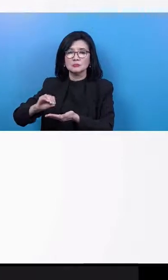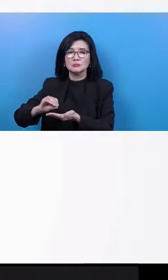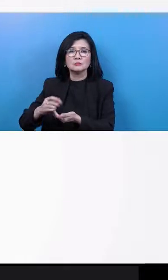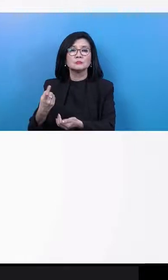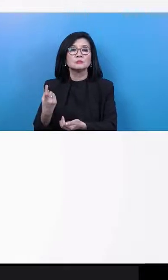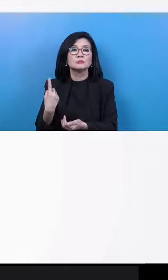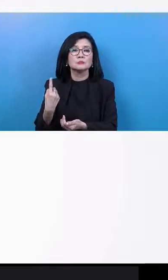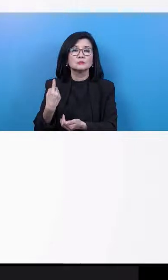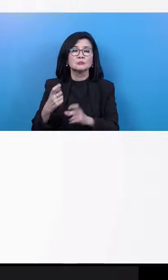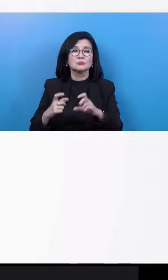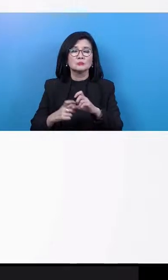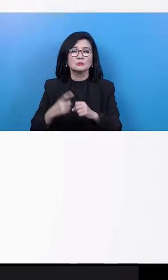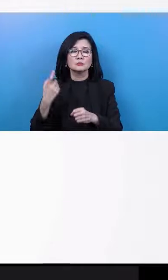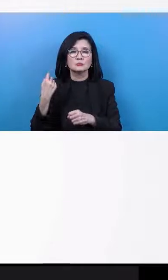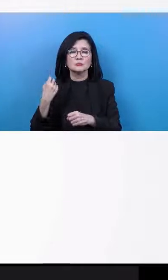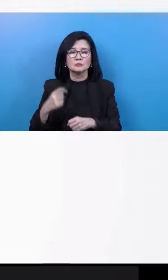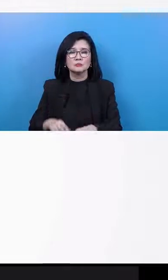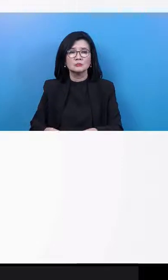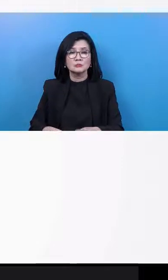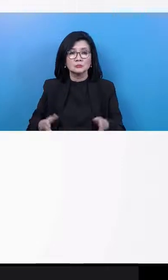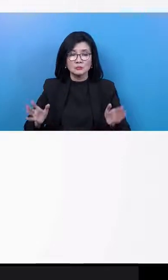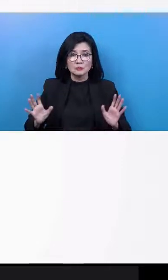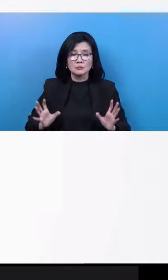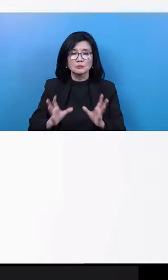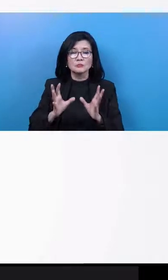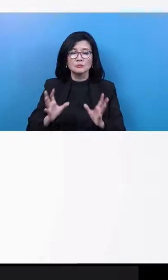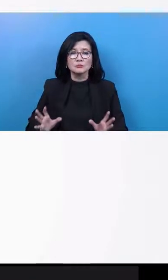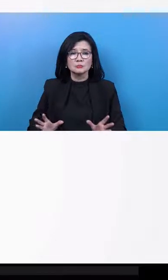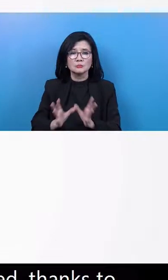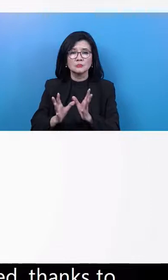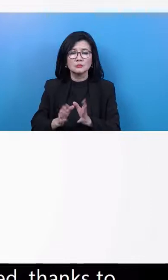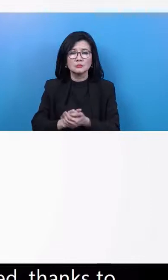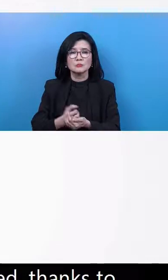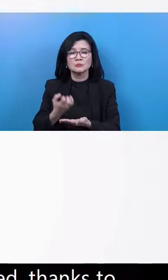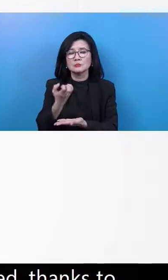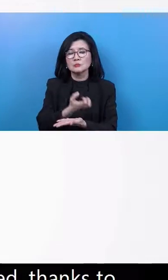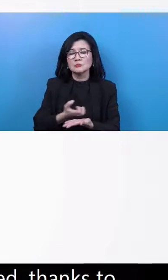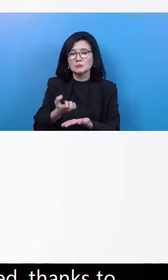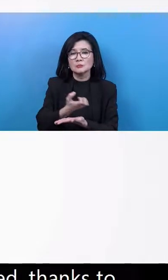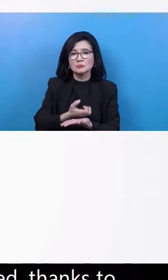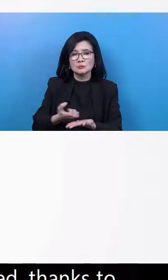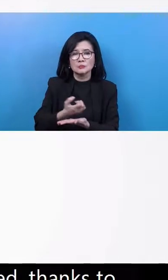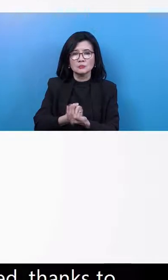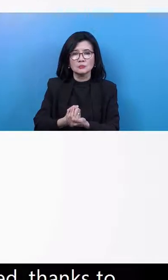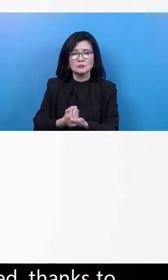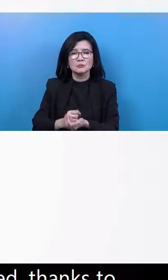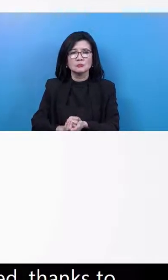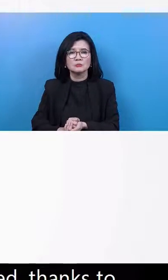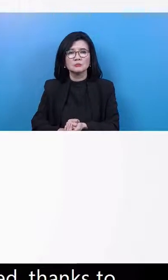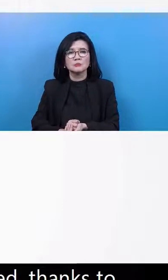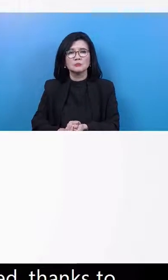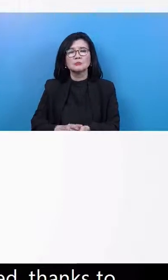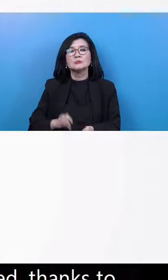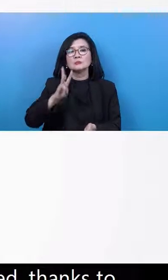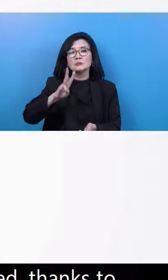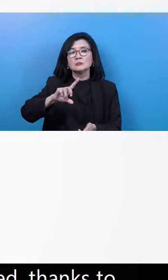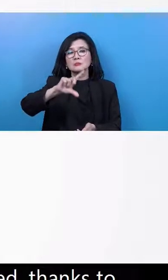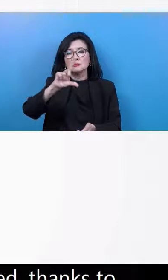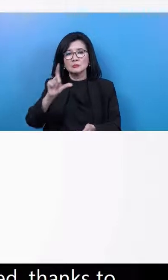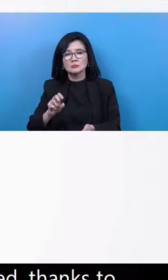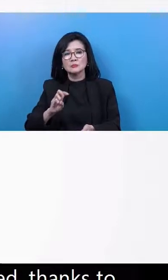embargo, desde el último trimestre del año 2020, el coeficiente de inversión se colocó por encima